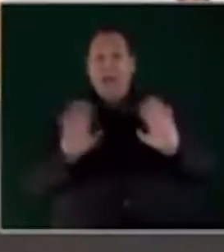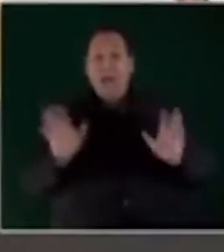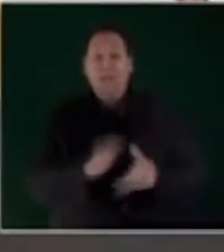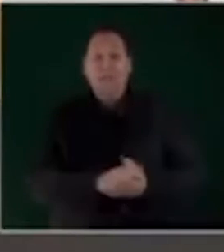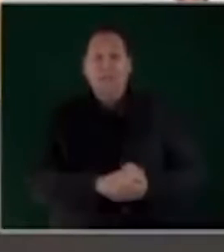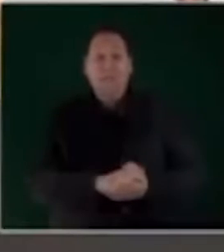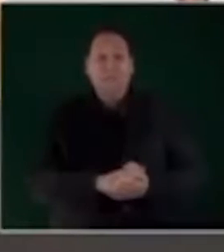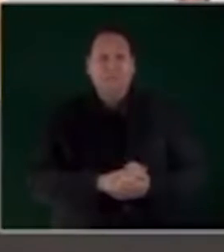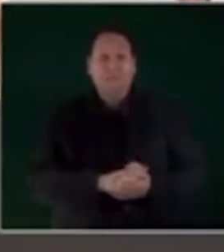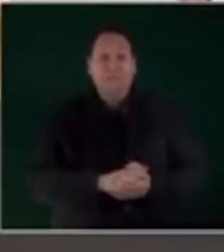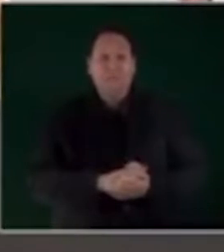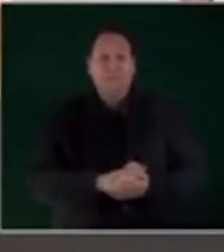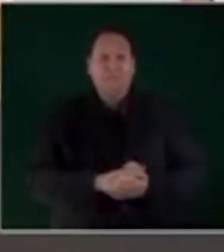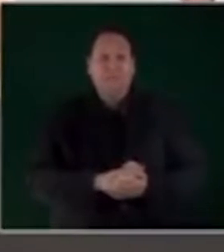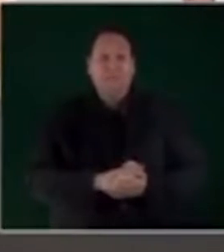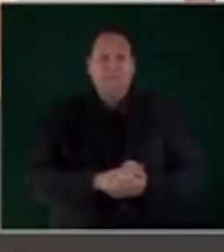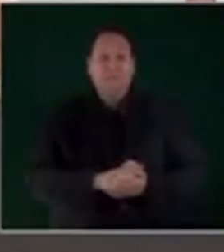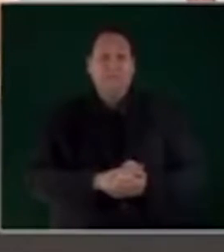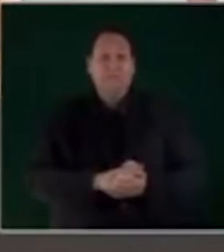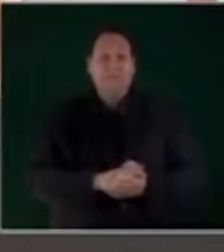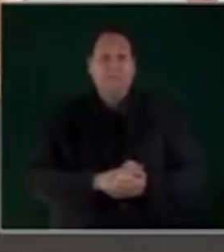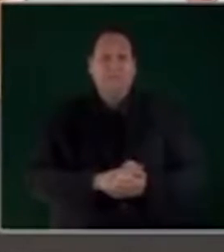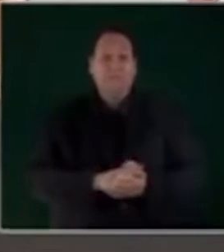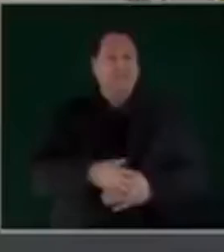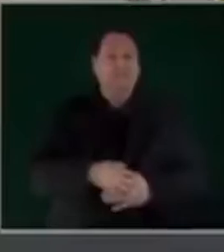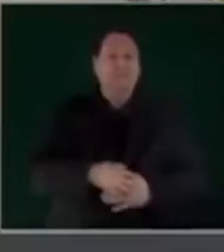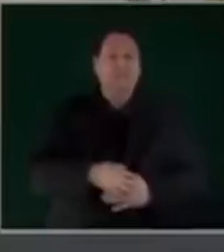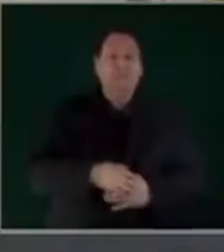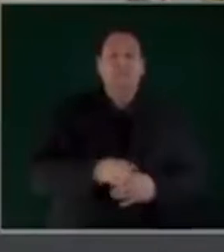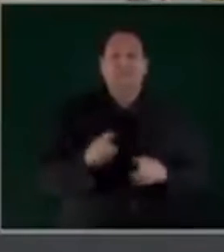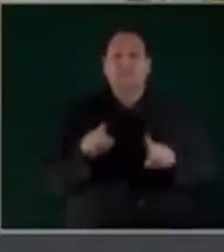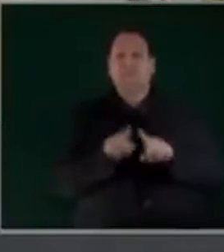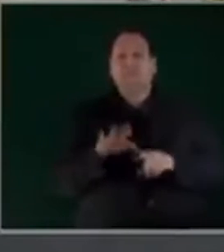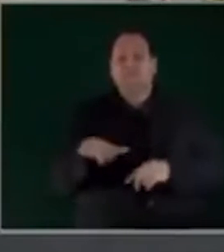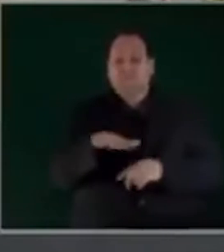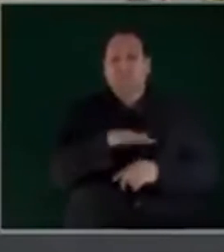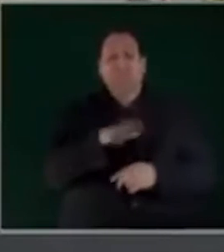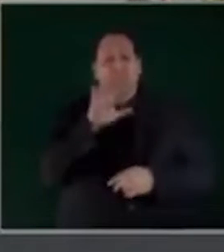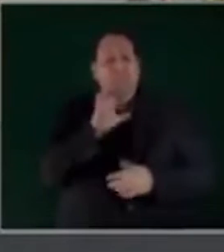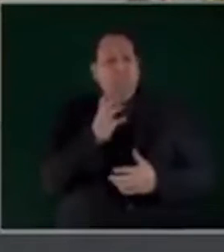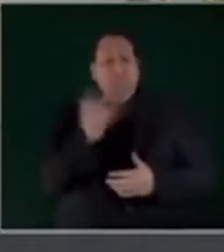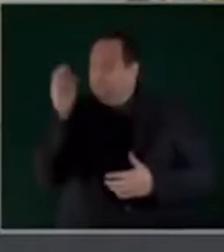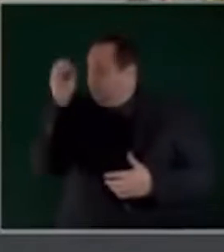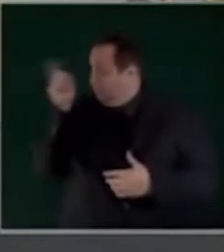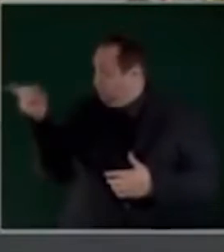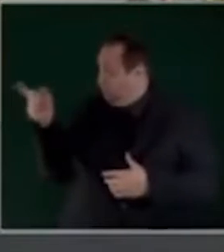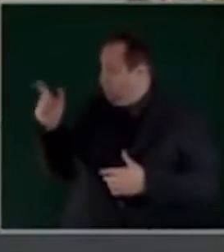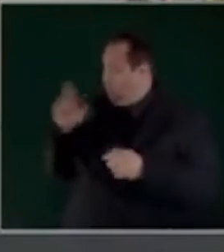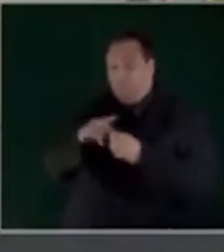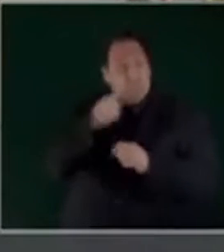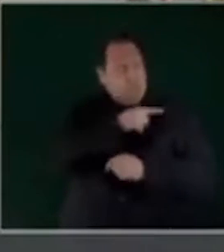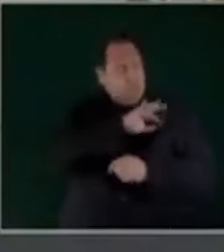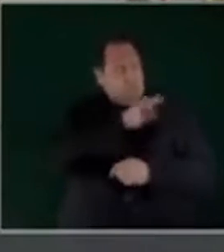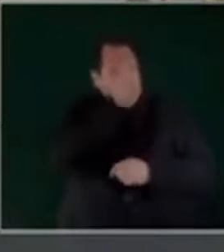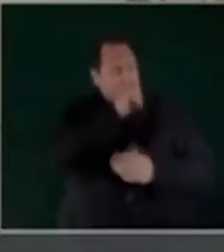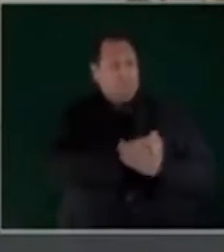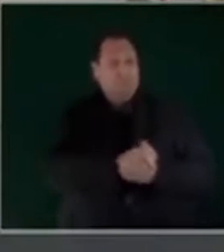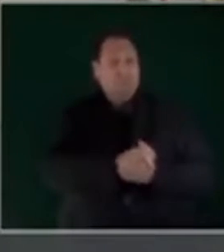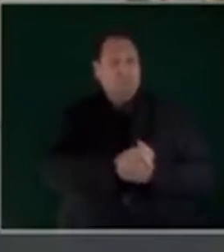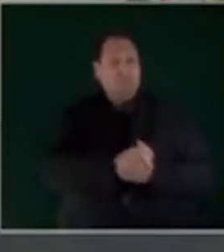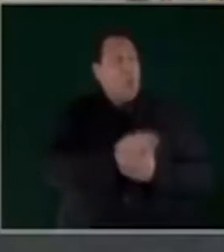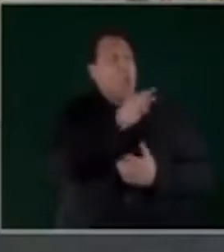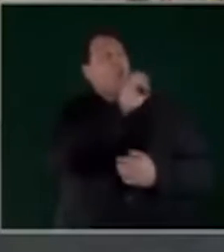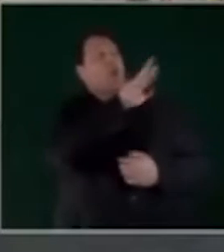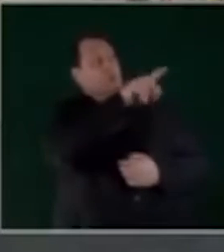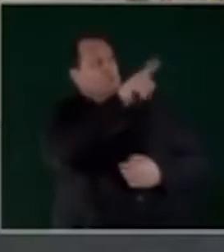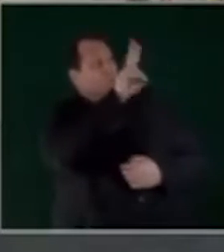no duda que en Baja California van a trabajar de manera coordinada tanto el gobierno municipal como del Estado ambas dijo son mujeres responsables